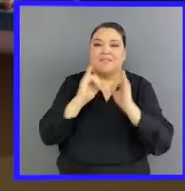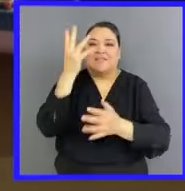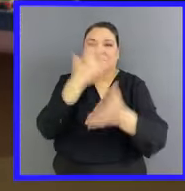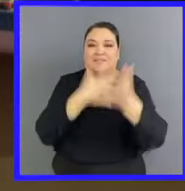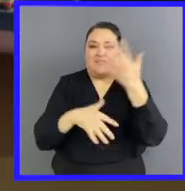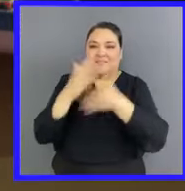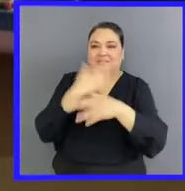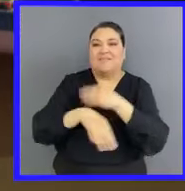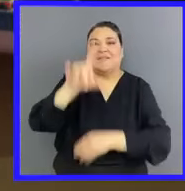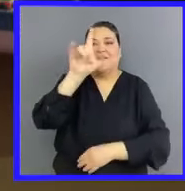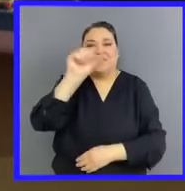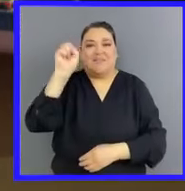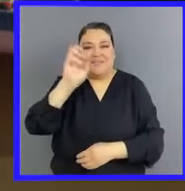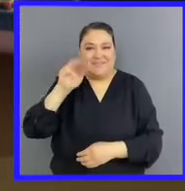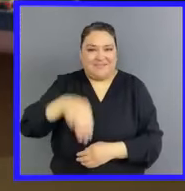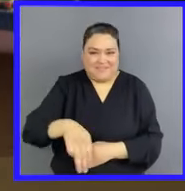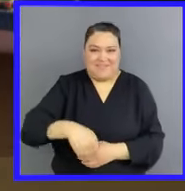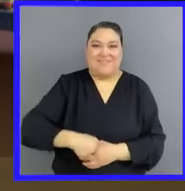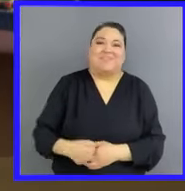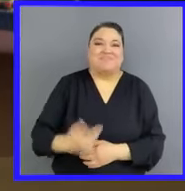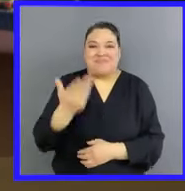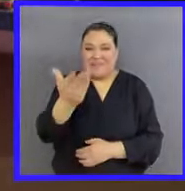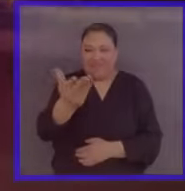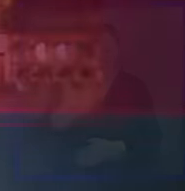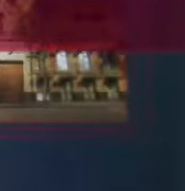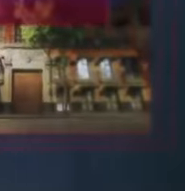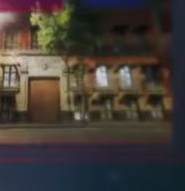señas mexicana. Así comenzamos.